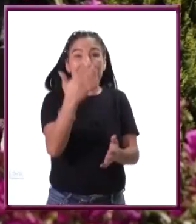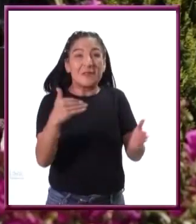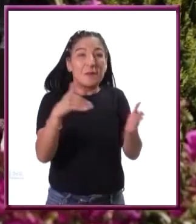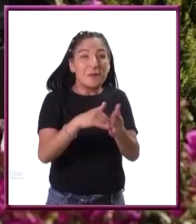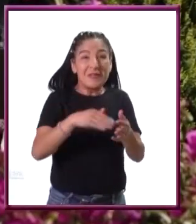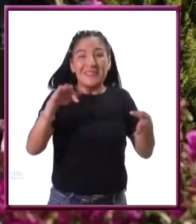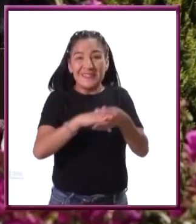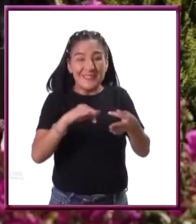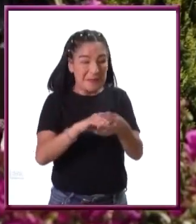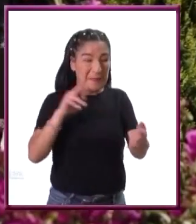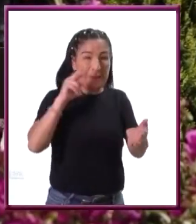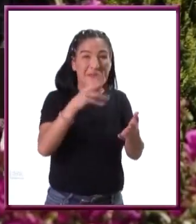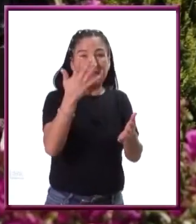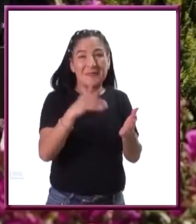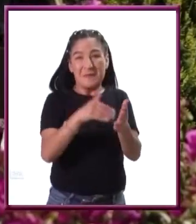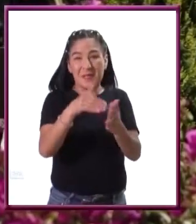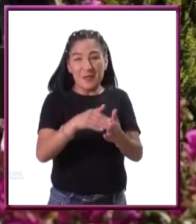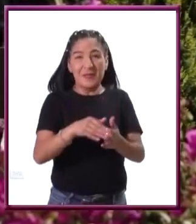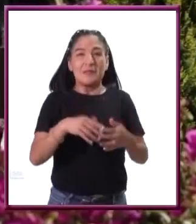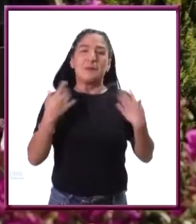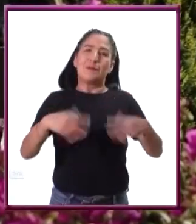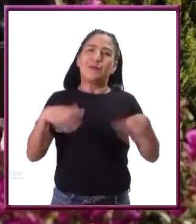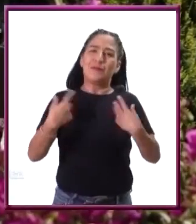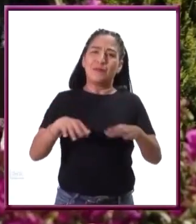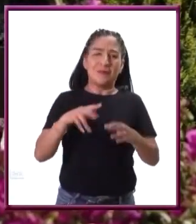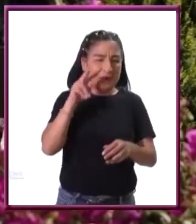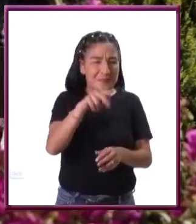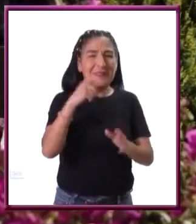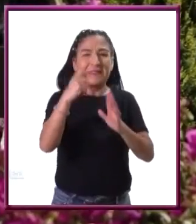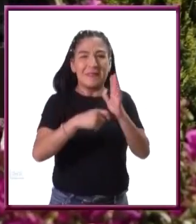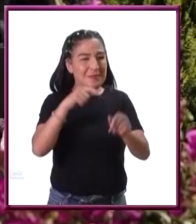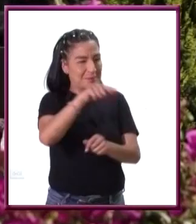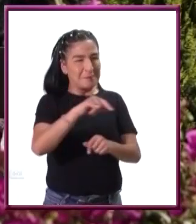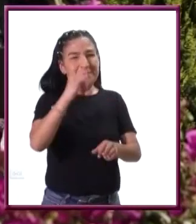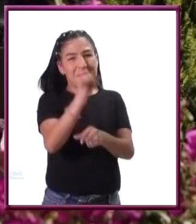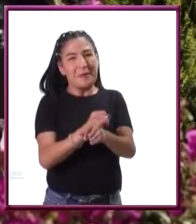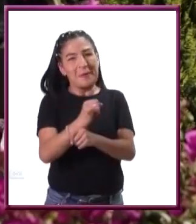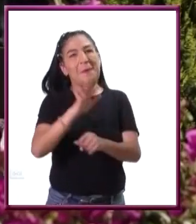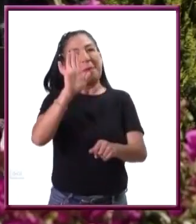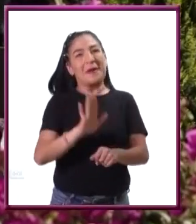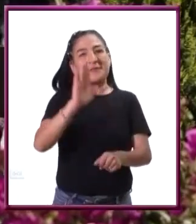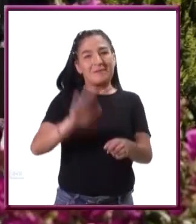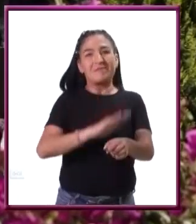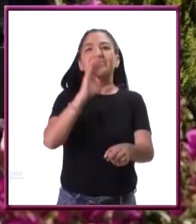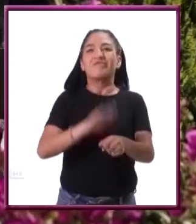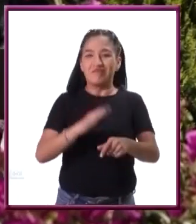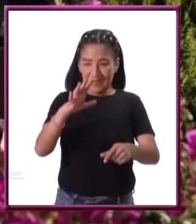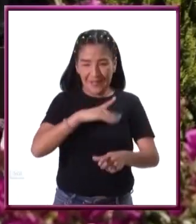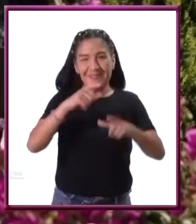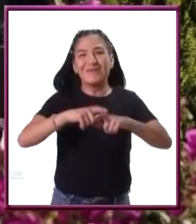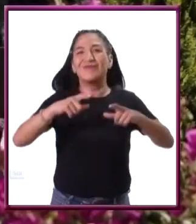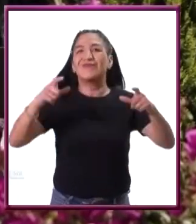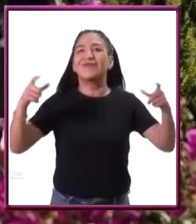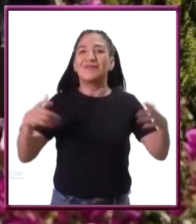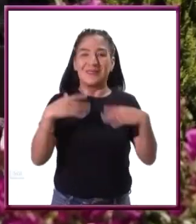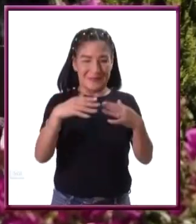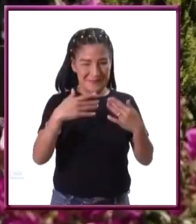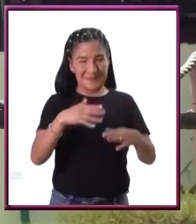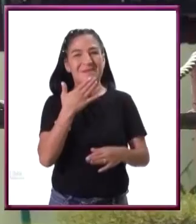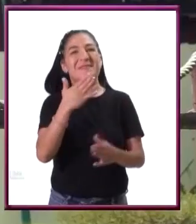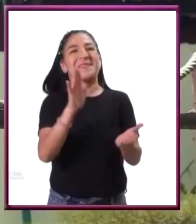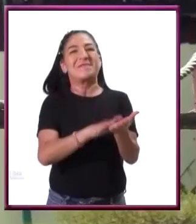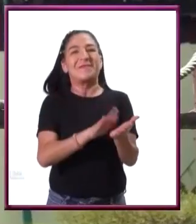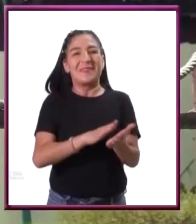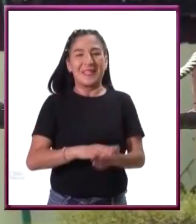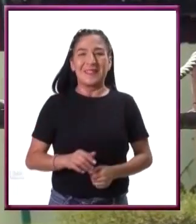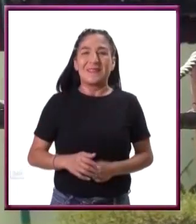videos. Impresionante, ¿eh? Tu investigación parece confirmar el crecimiento exponencial. ¡Bravo! Elemental.